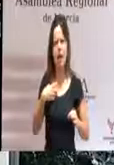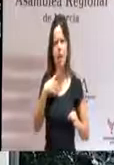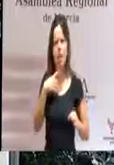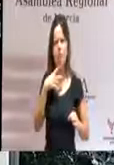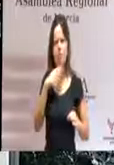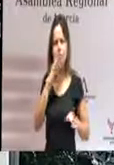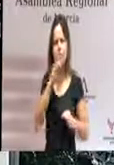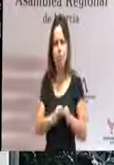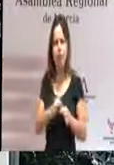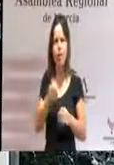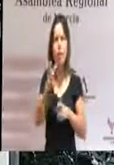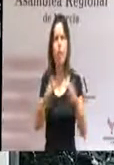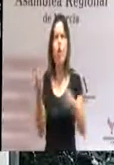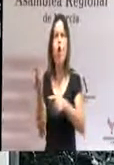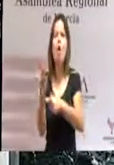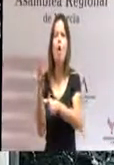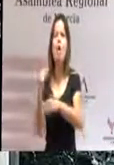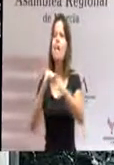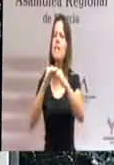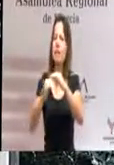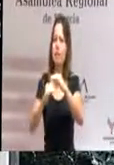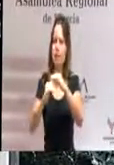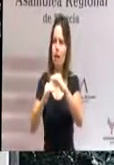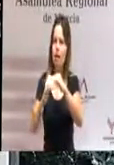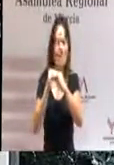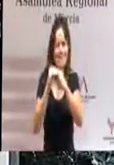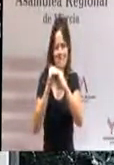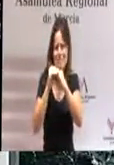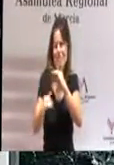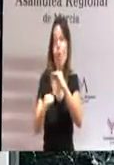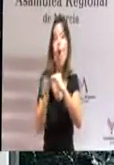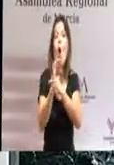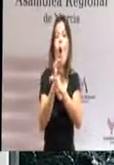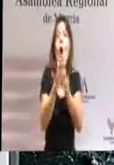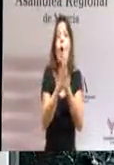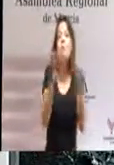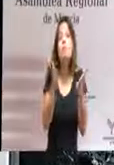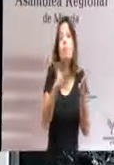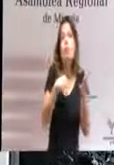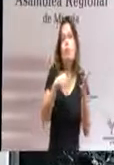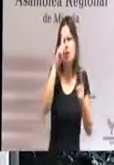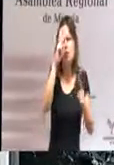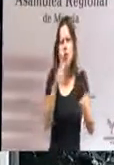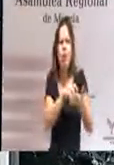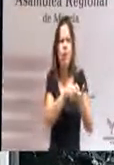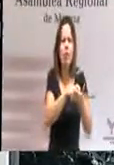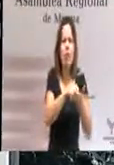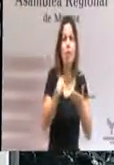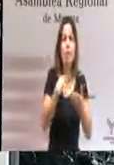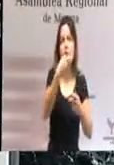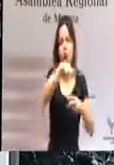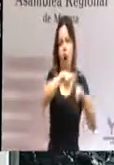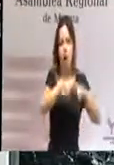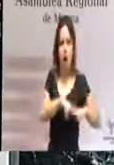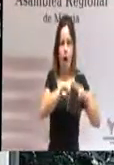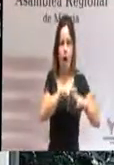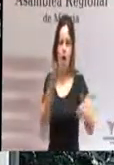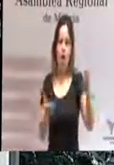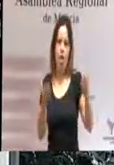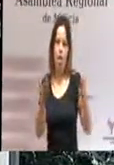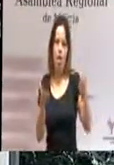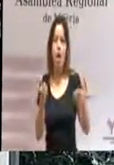de quienes ofrecen estabilidad sin estridencias o aventuras tan desatinadas como sus análisis.